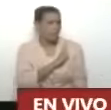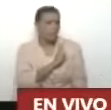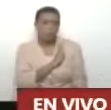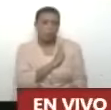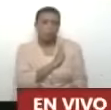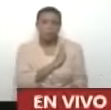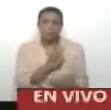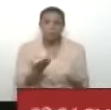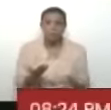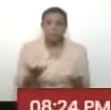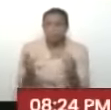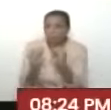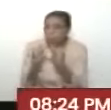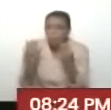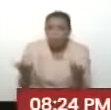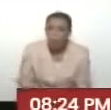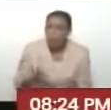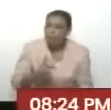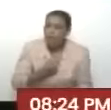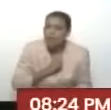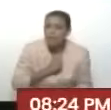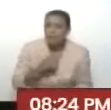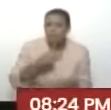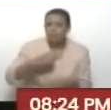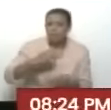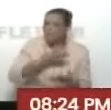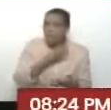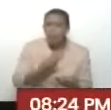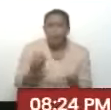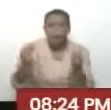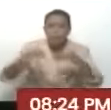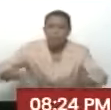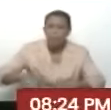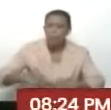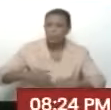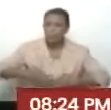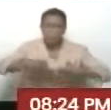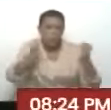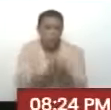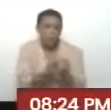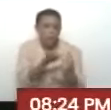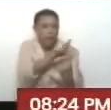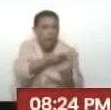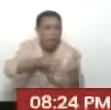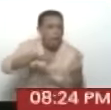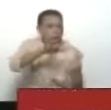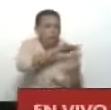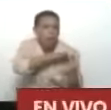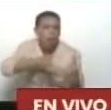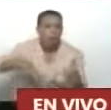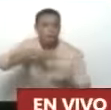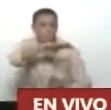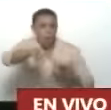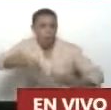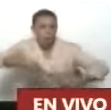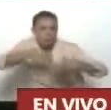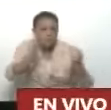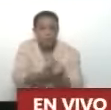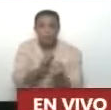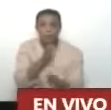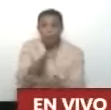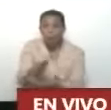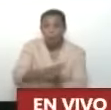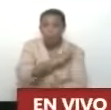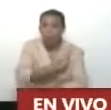gusten o no, sino de quien en este momento ha asumido una actitud guerrerista, provocadora, claro, una actitud agresiva contra Venezuela? Por ejemplo,